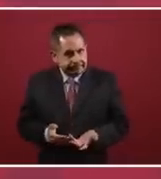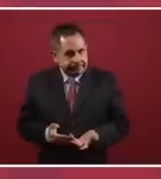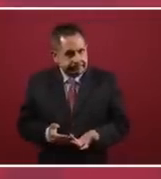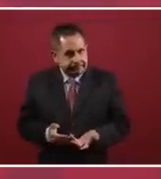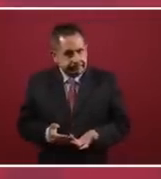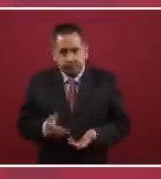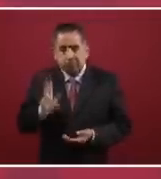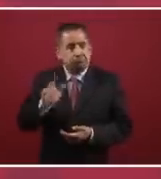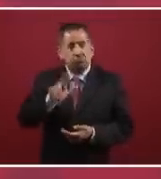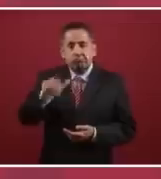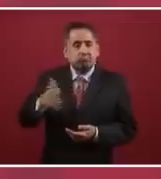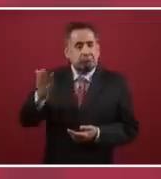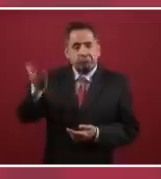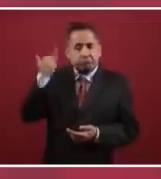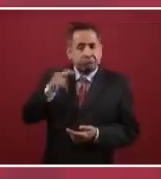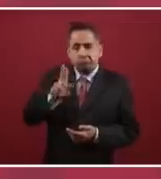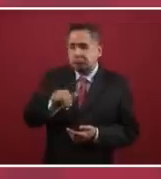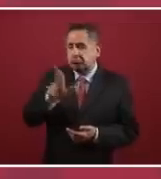Nunca.